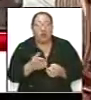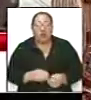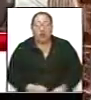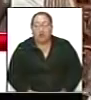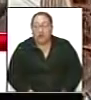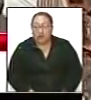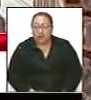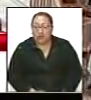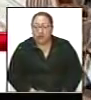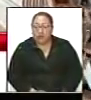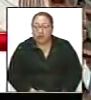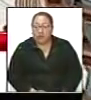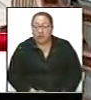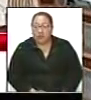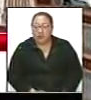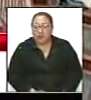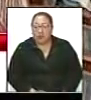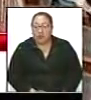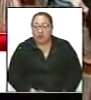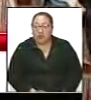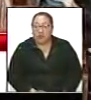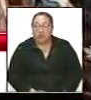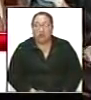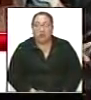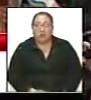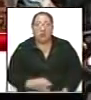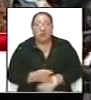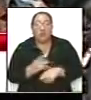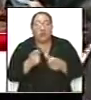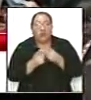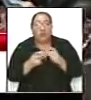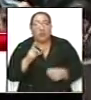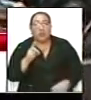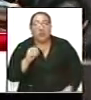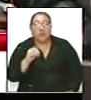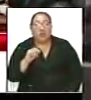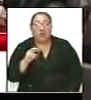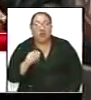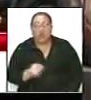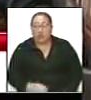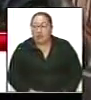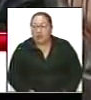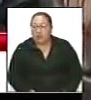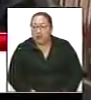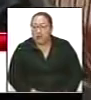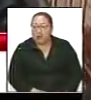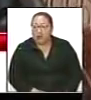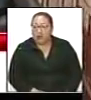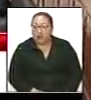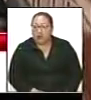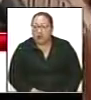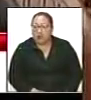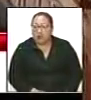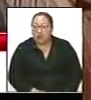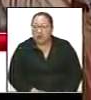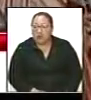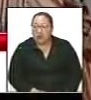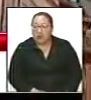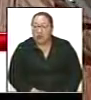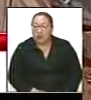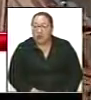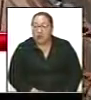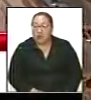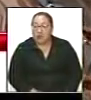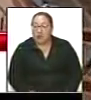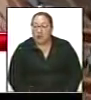Poder Judicial en los seguidos contra el congresista Edwin Alberto Donaire Goch por la presunta comisión del